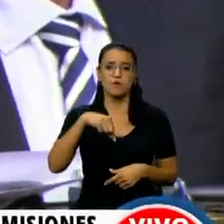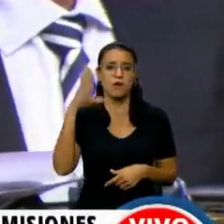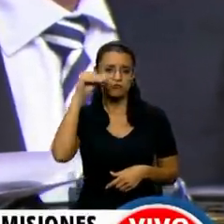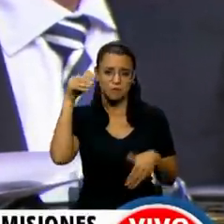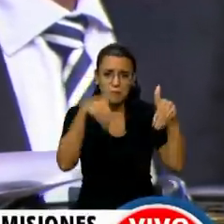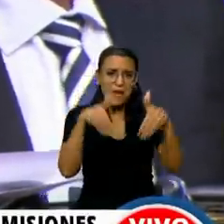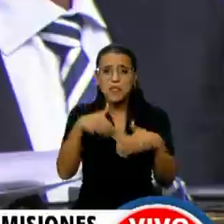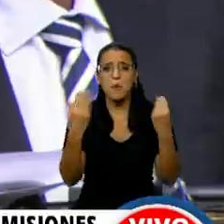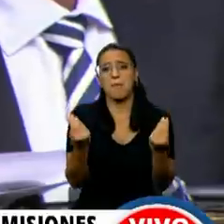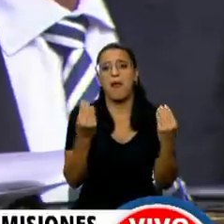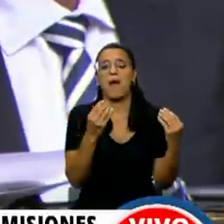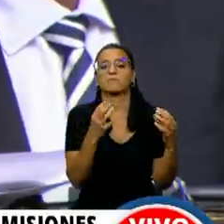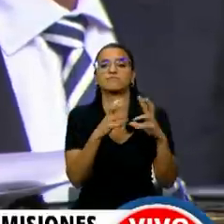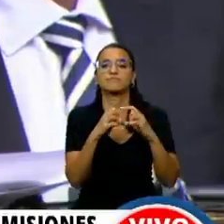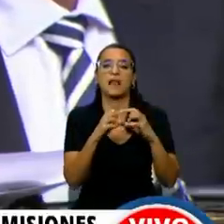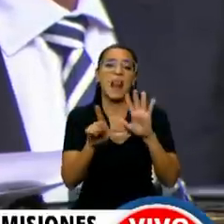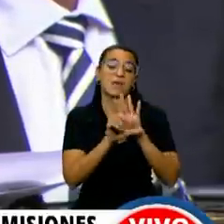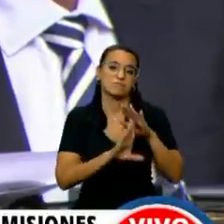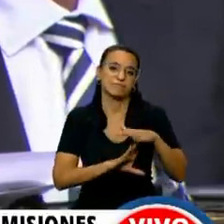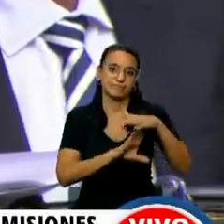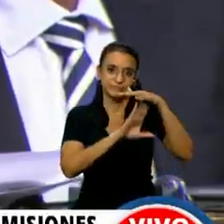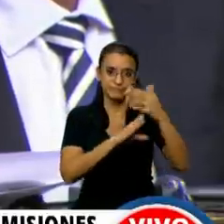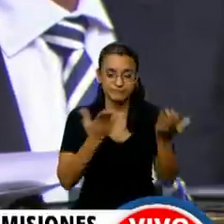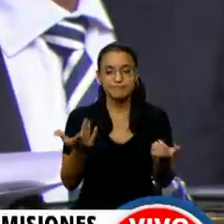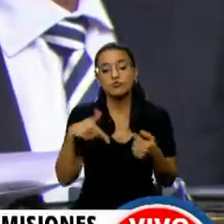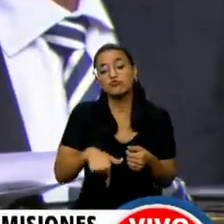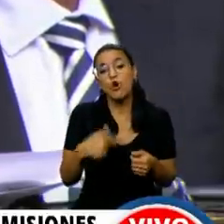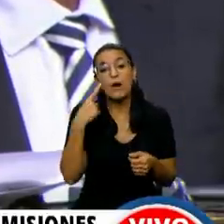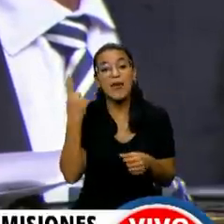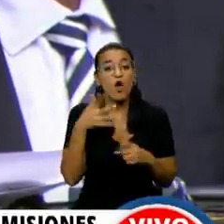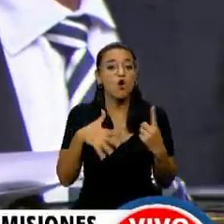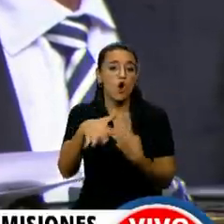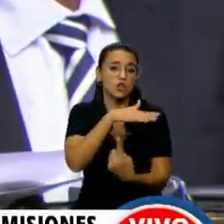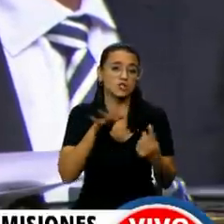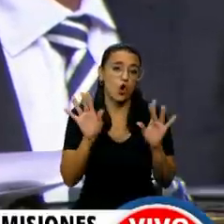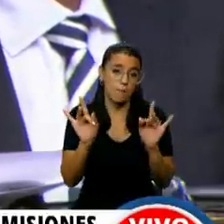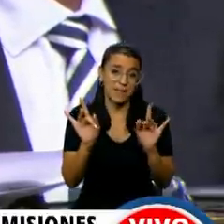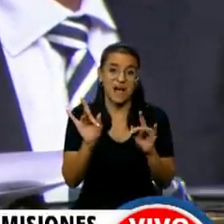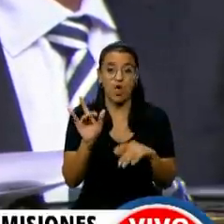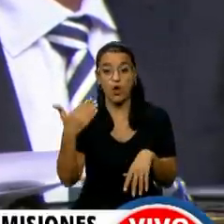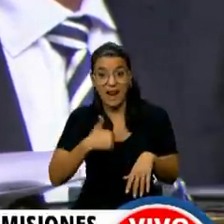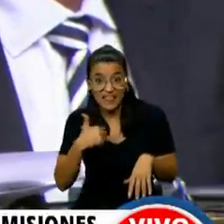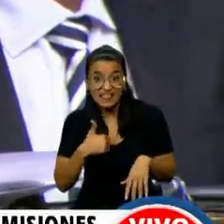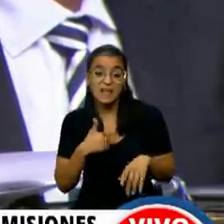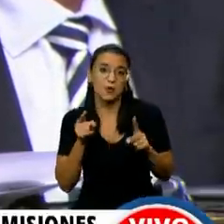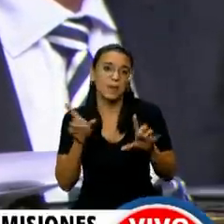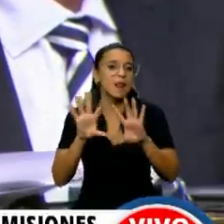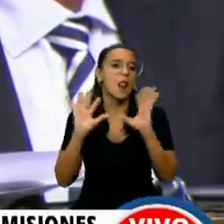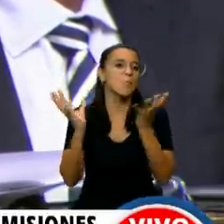tratar la ley de leyes en un contexto creo complicado de país y de mundo